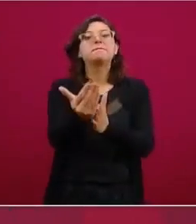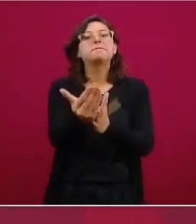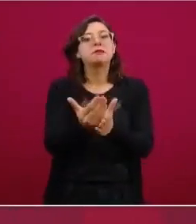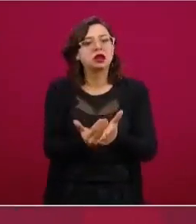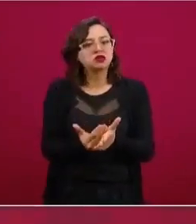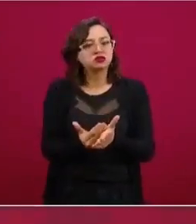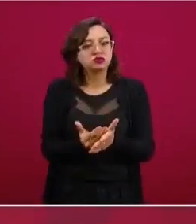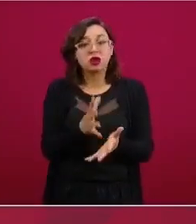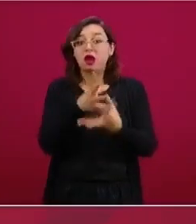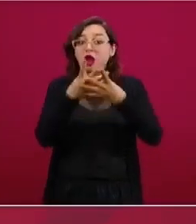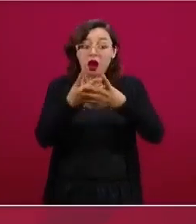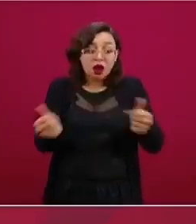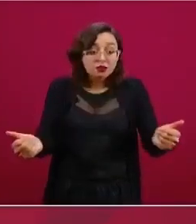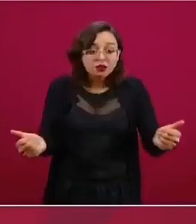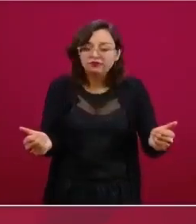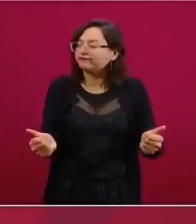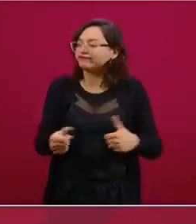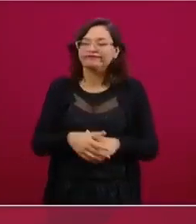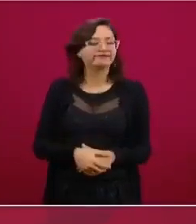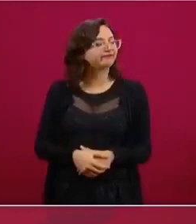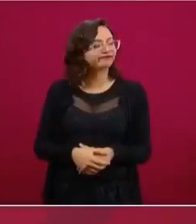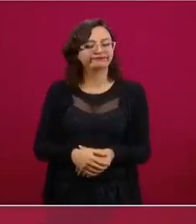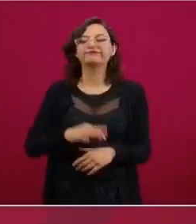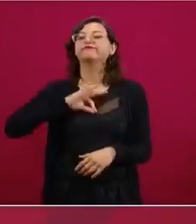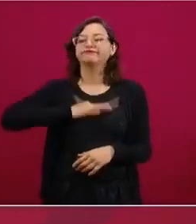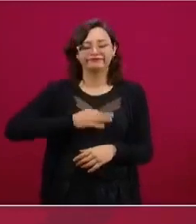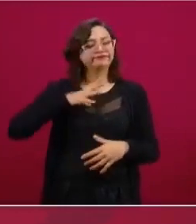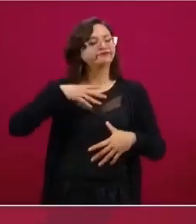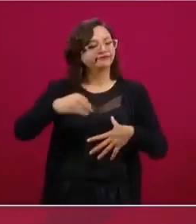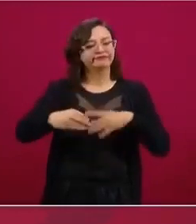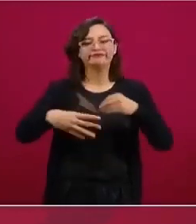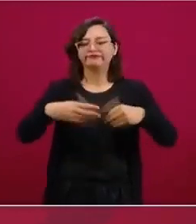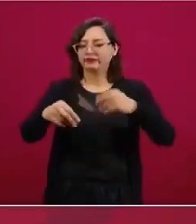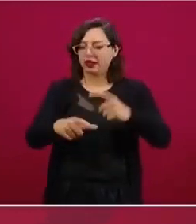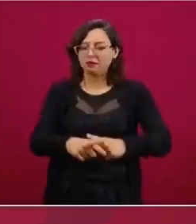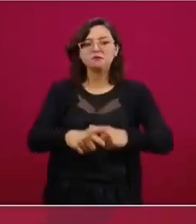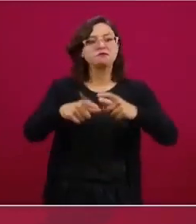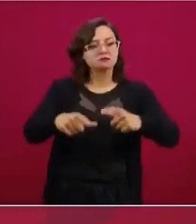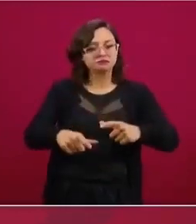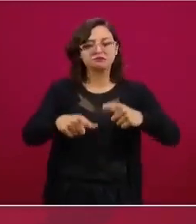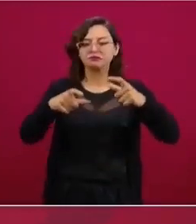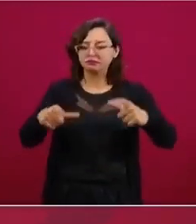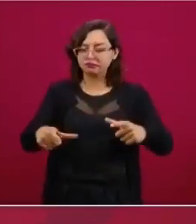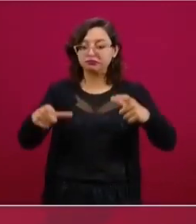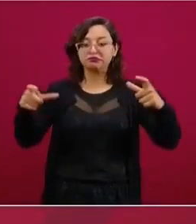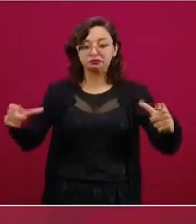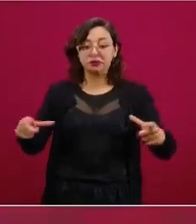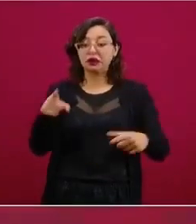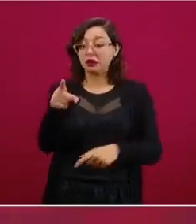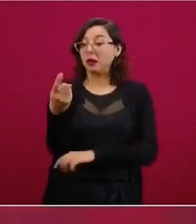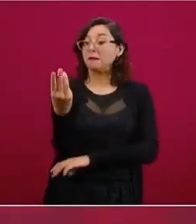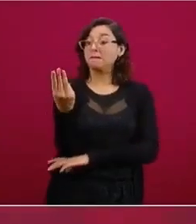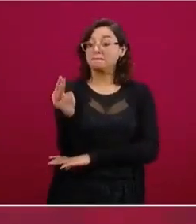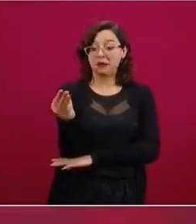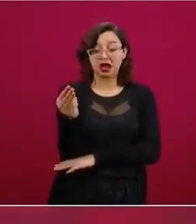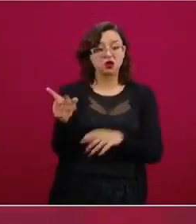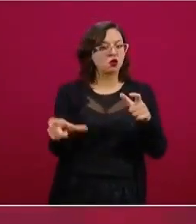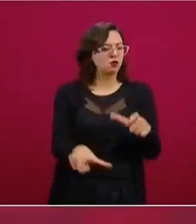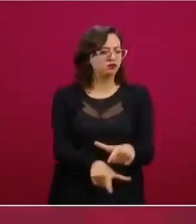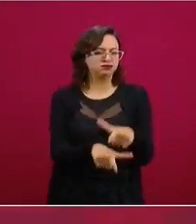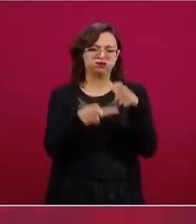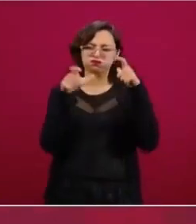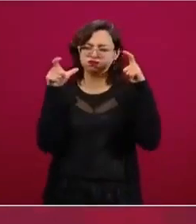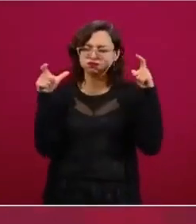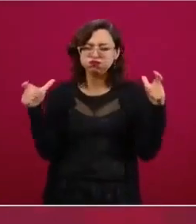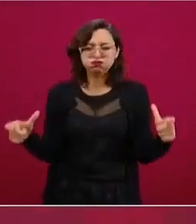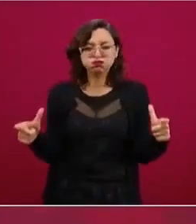teniendo contagios, seguiremos teniendo cada vez más contagios hasta llegar a ese punto máximo de la epidemia,